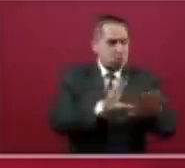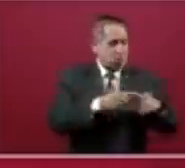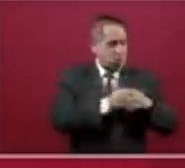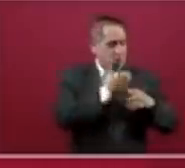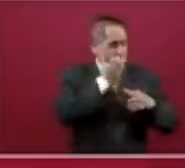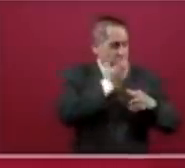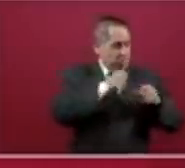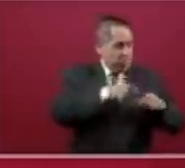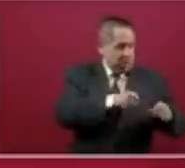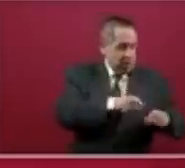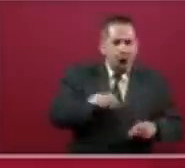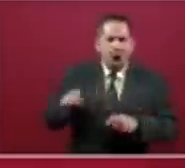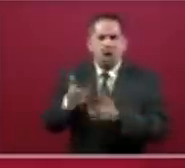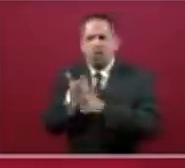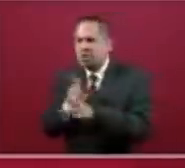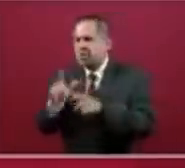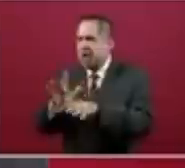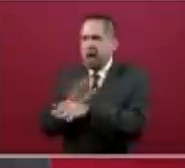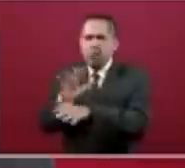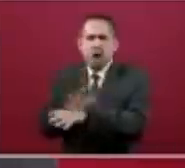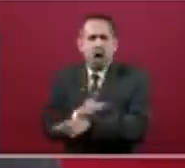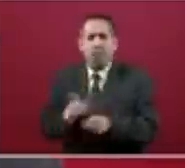Entonces,